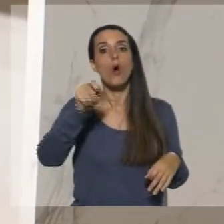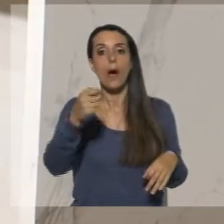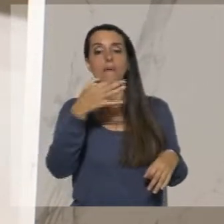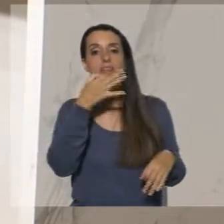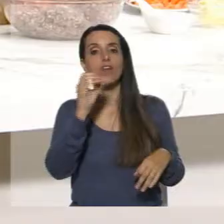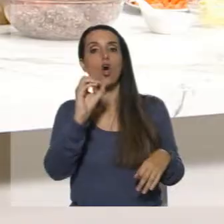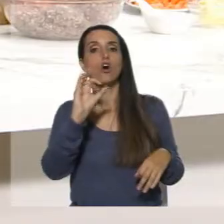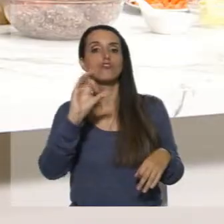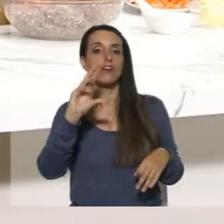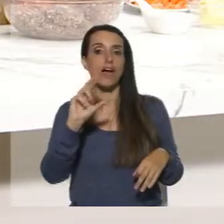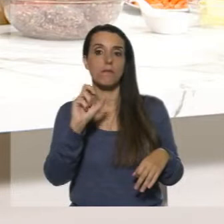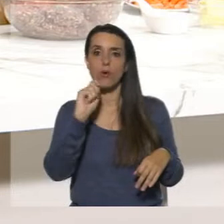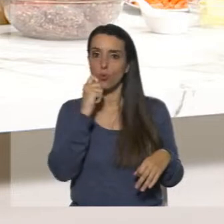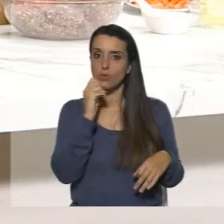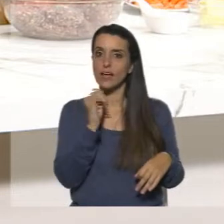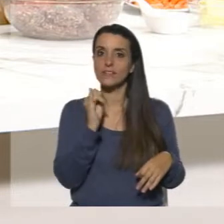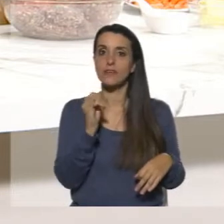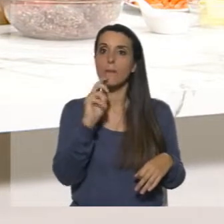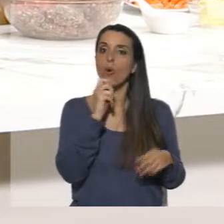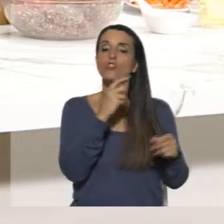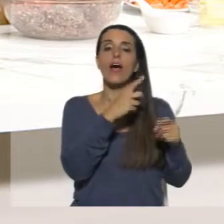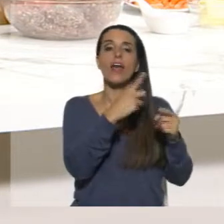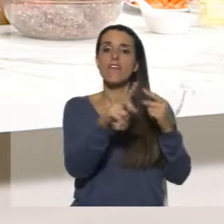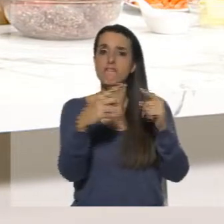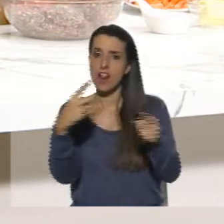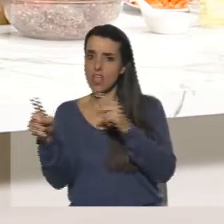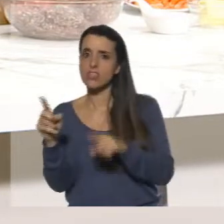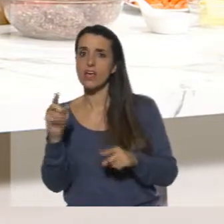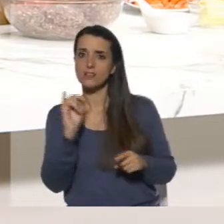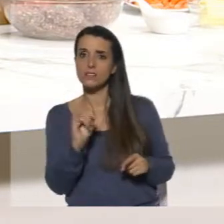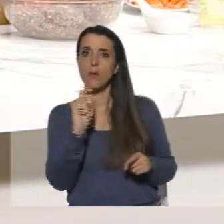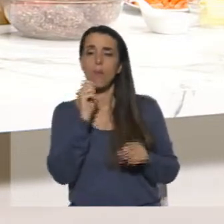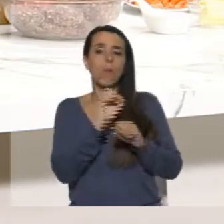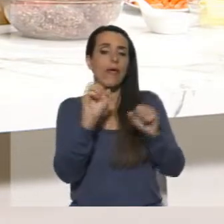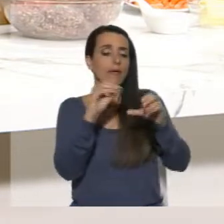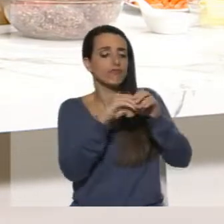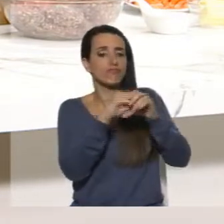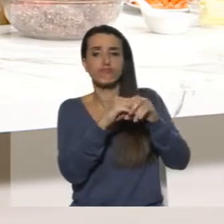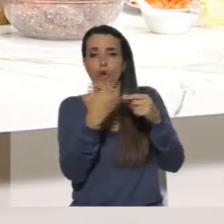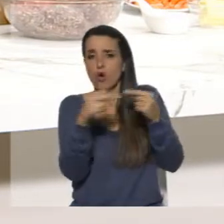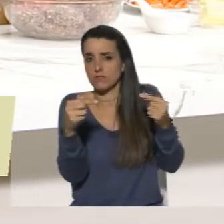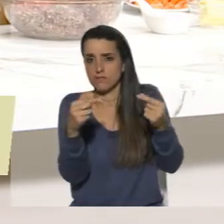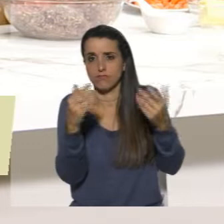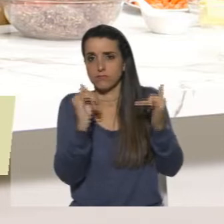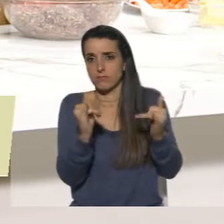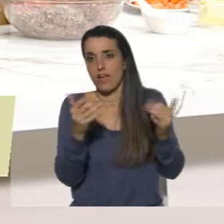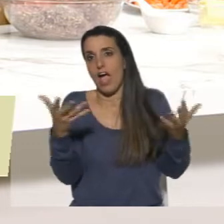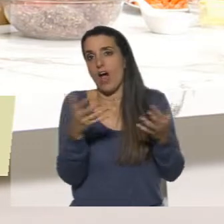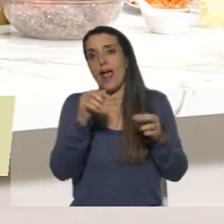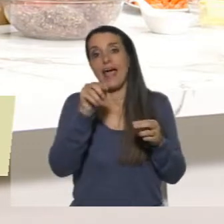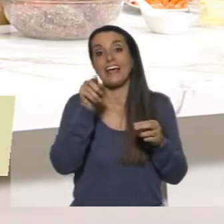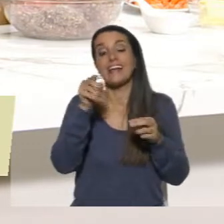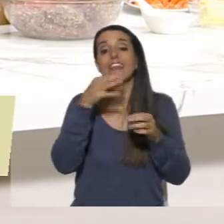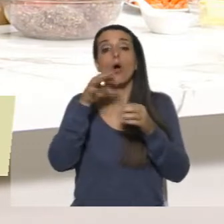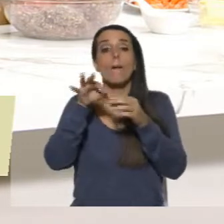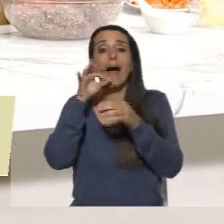¿eh? Me gusta que la variedad, sobre todo, ¿no? Que vieron que se puede poner un montón de cosas. Por supuesto. Esta es la versión agridulce, la que acaba